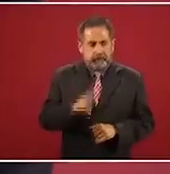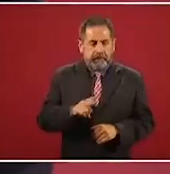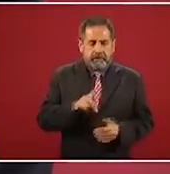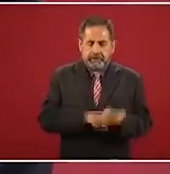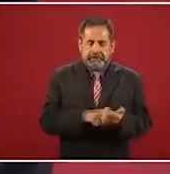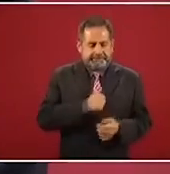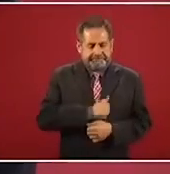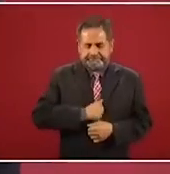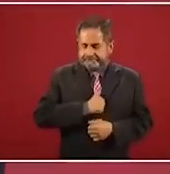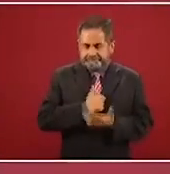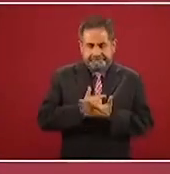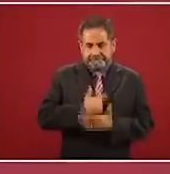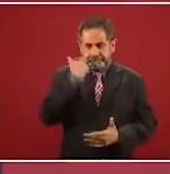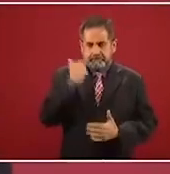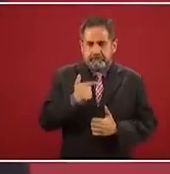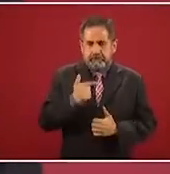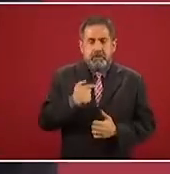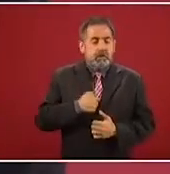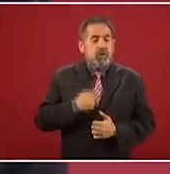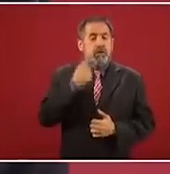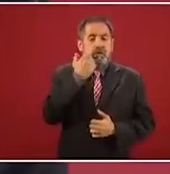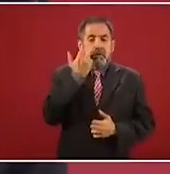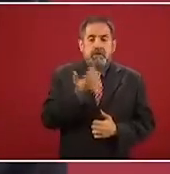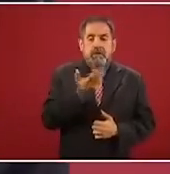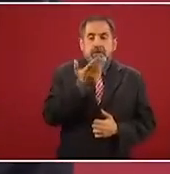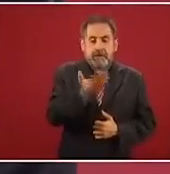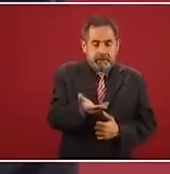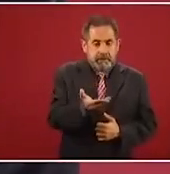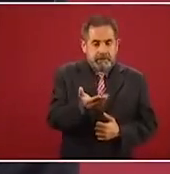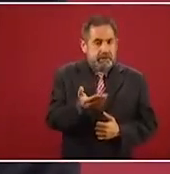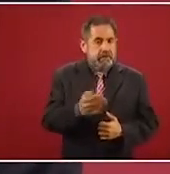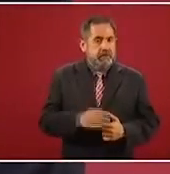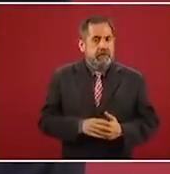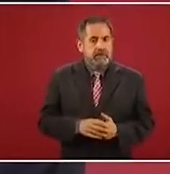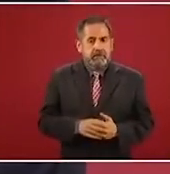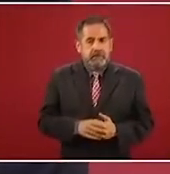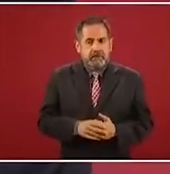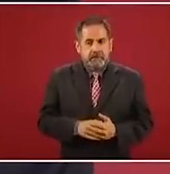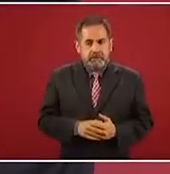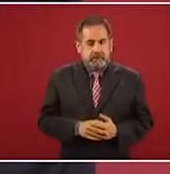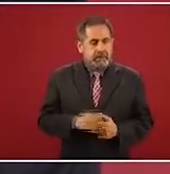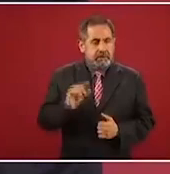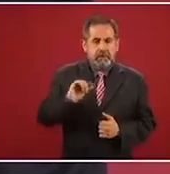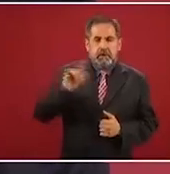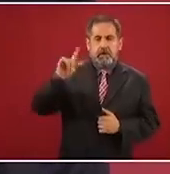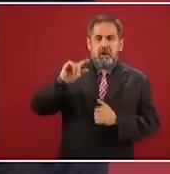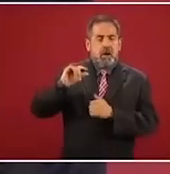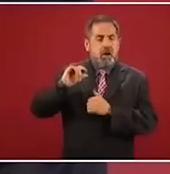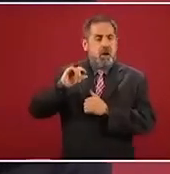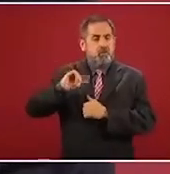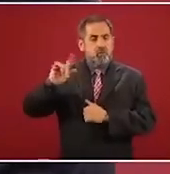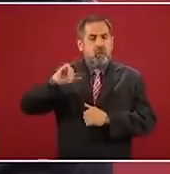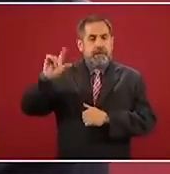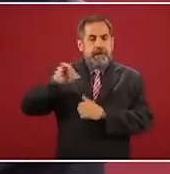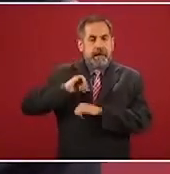lamentables, graves. Yo lo único que pido es que la autoridad encargada